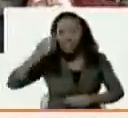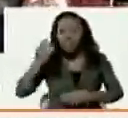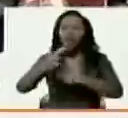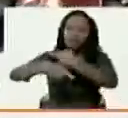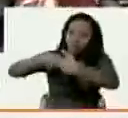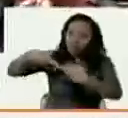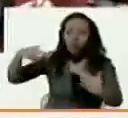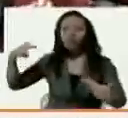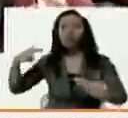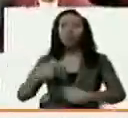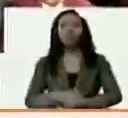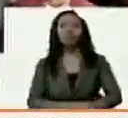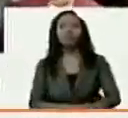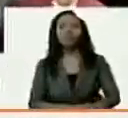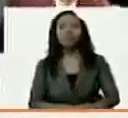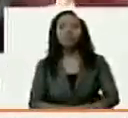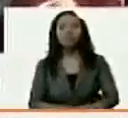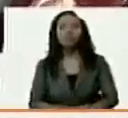hacer una revolución.